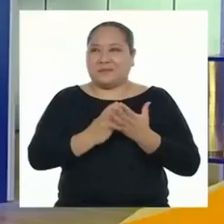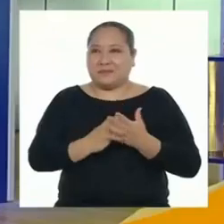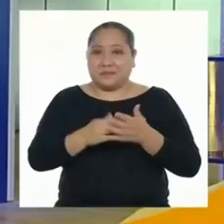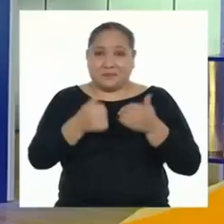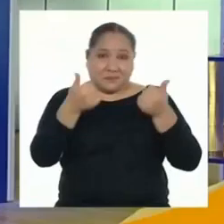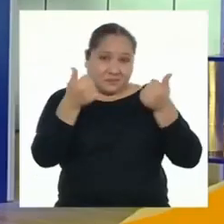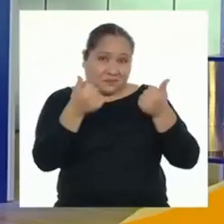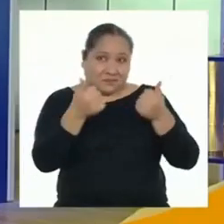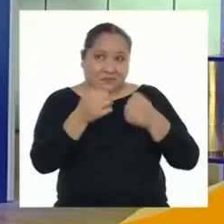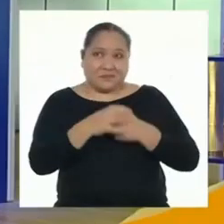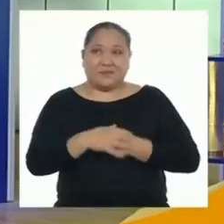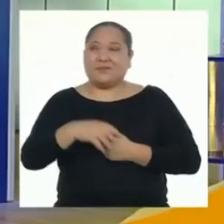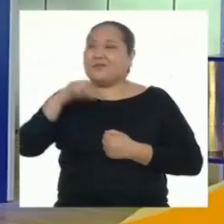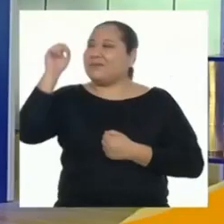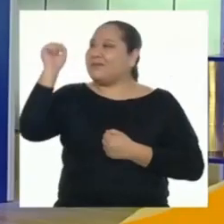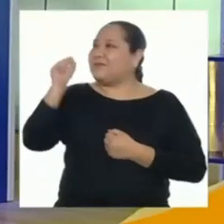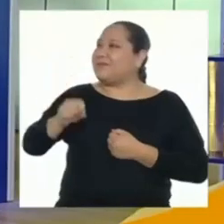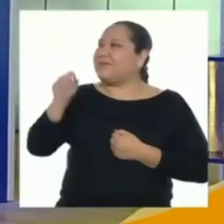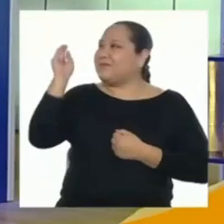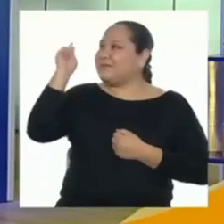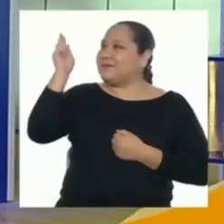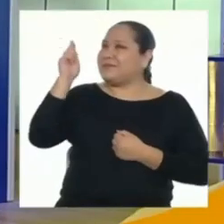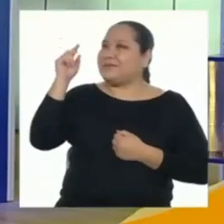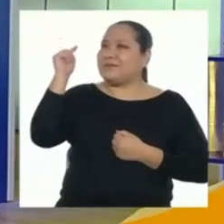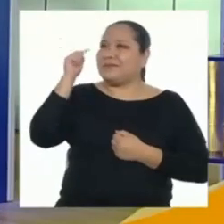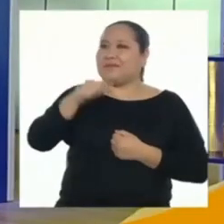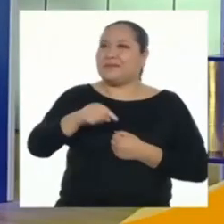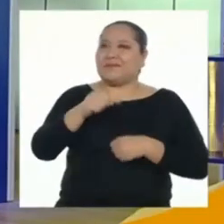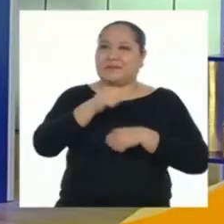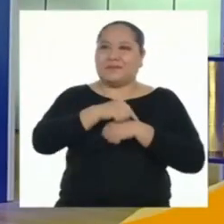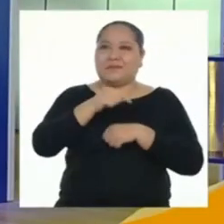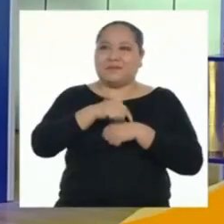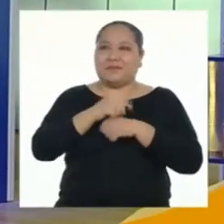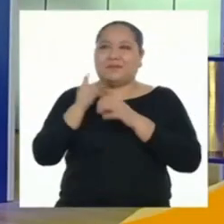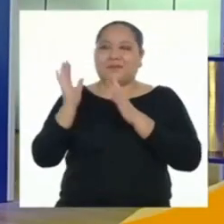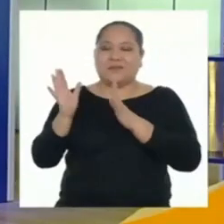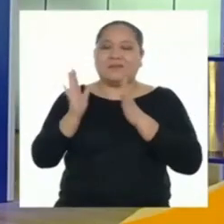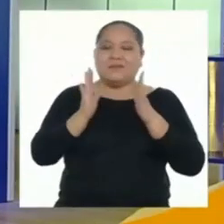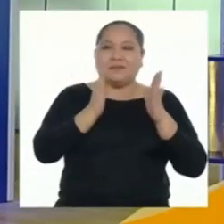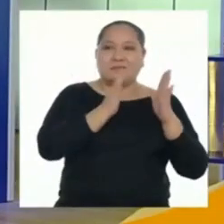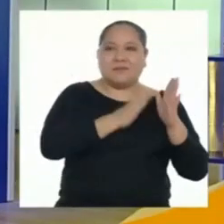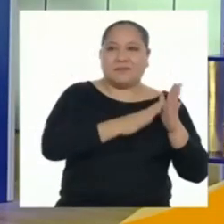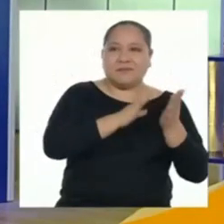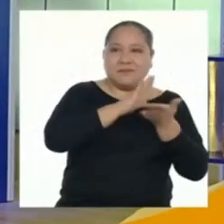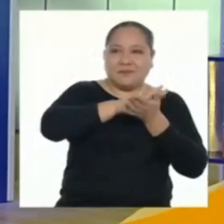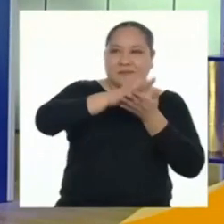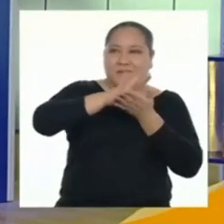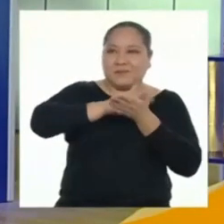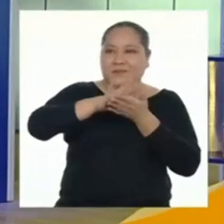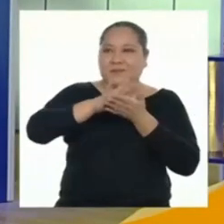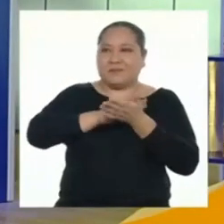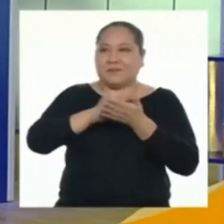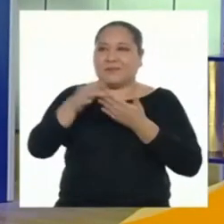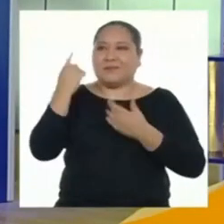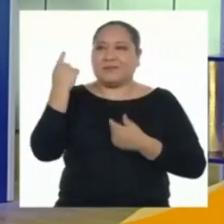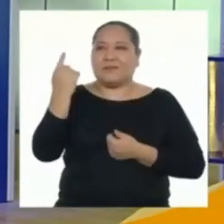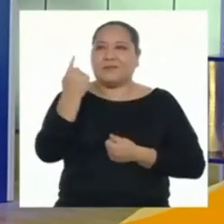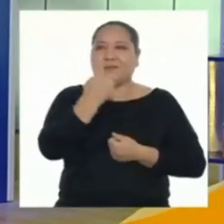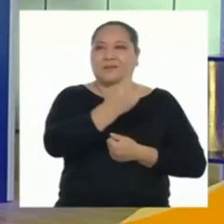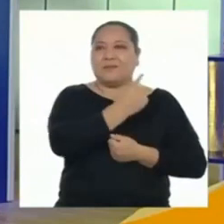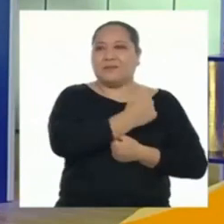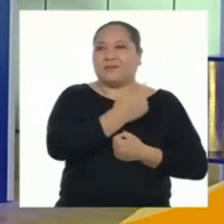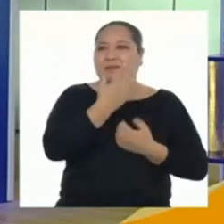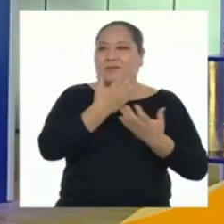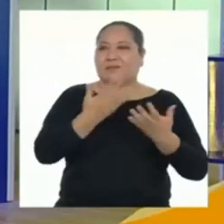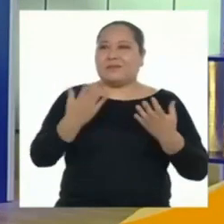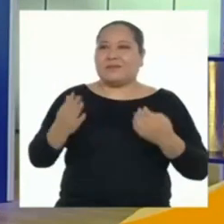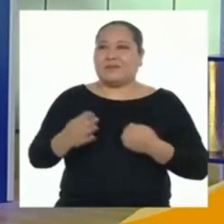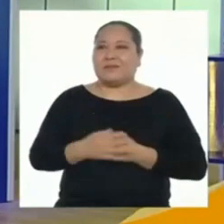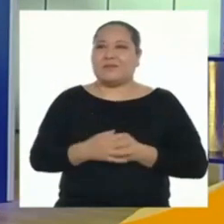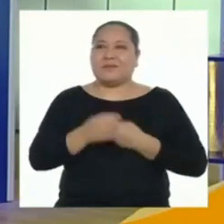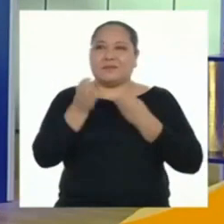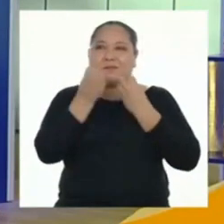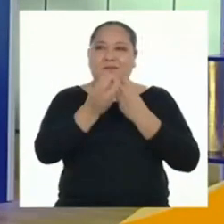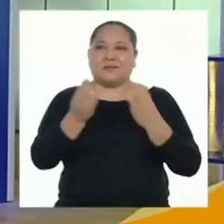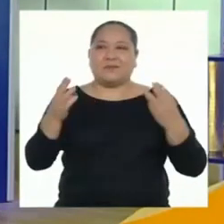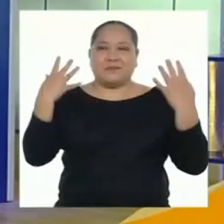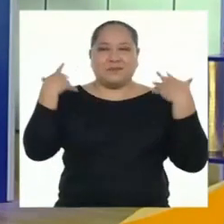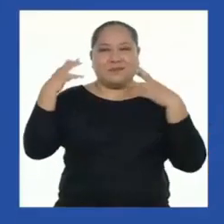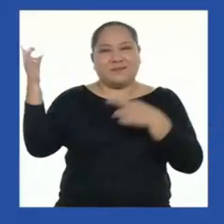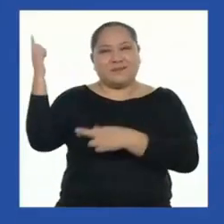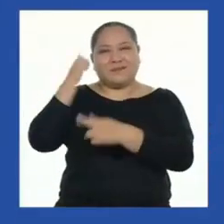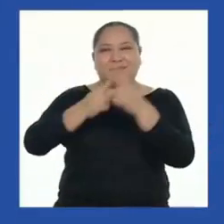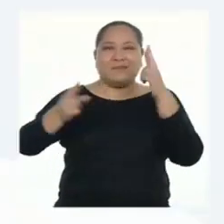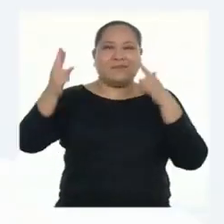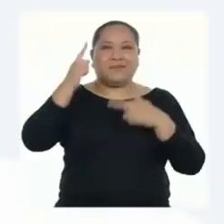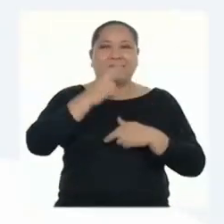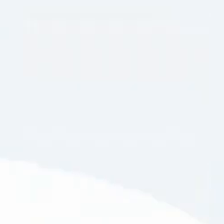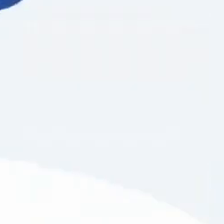Rodrigo? Así es, profesora. Así me da tiempo de organizar y desinfectar bien cada uno de estos instrumentos y materiales. ¡Ya